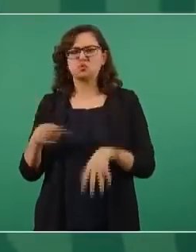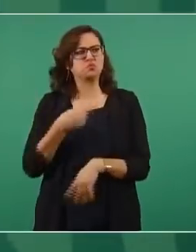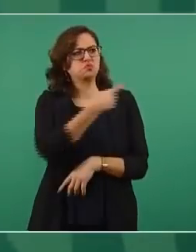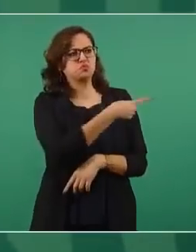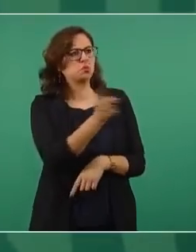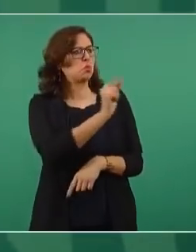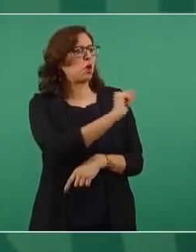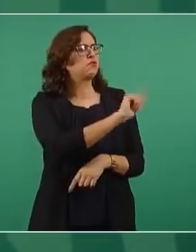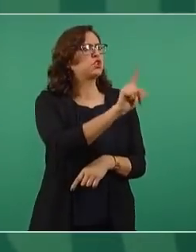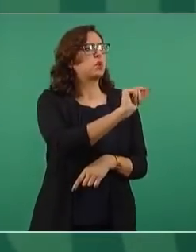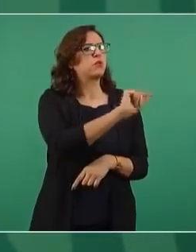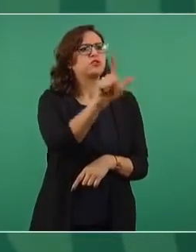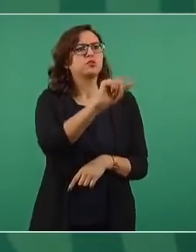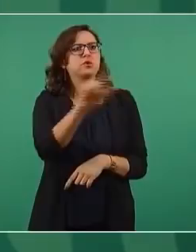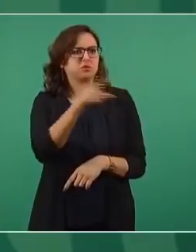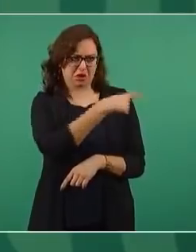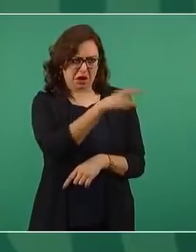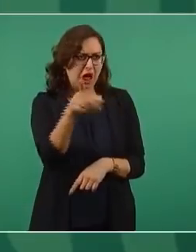desplazar